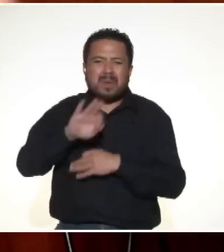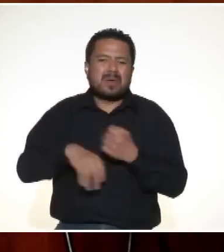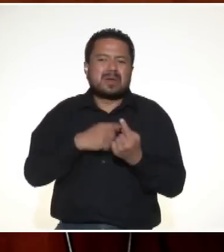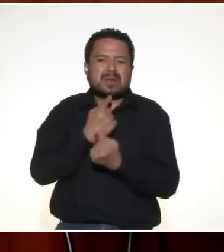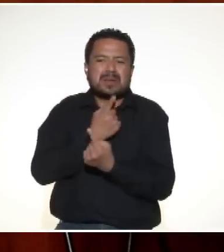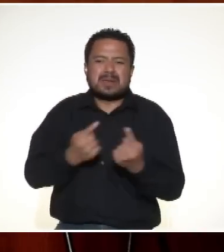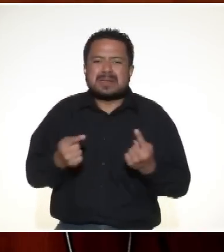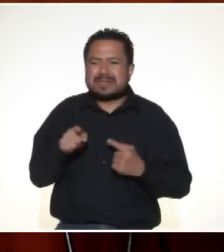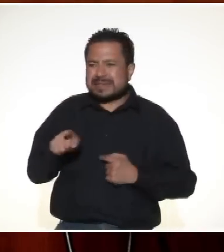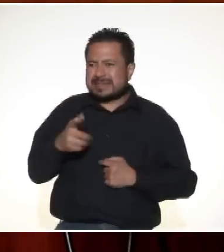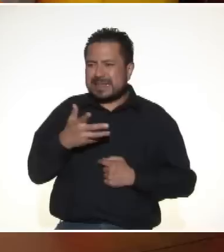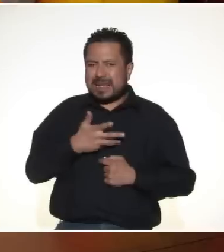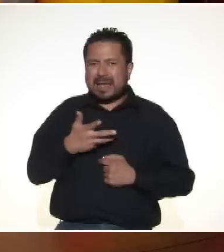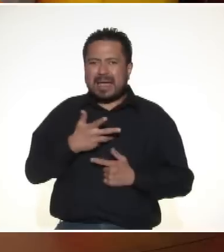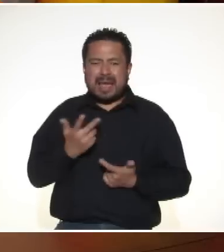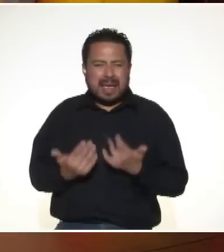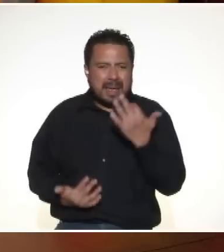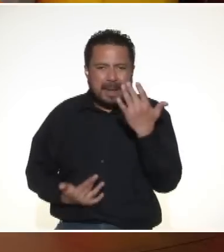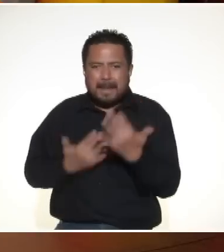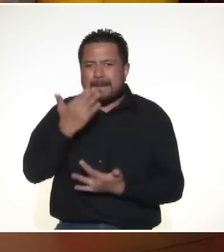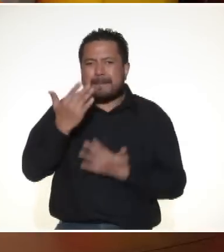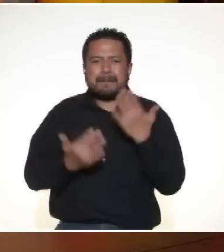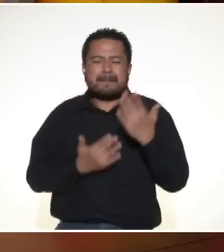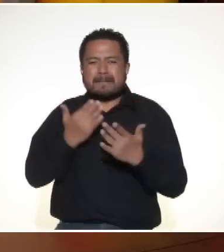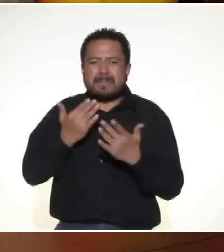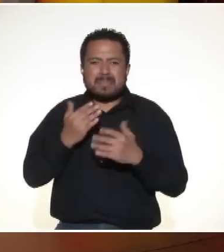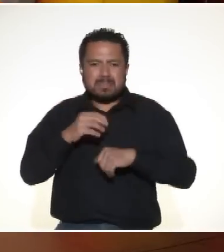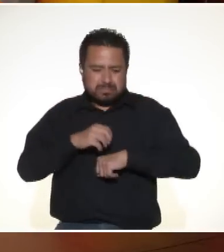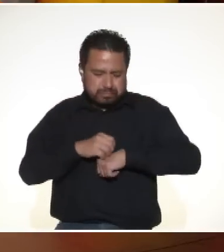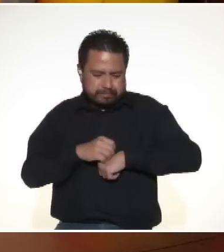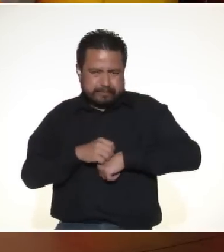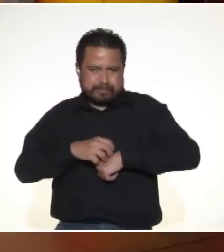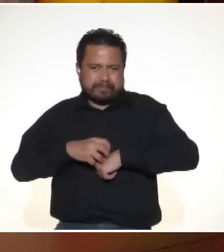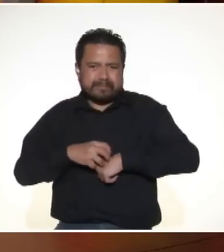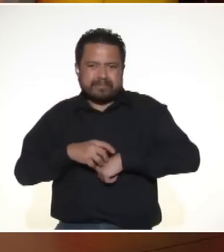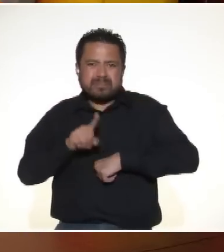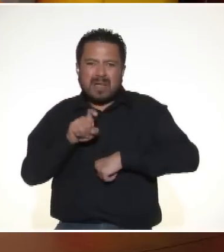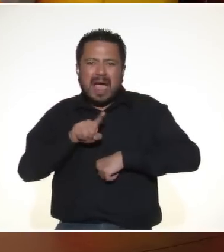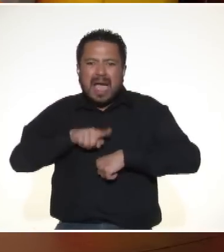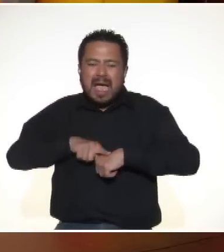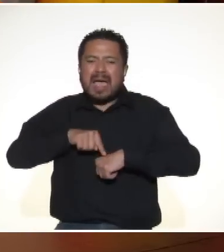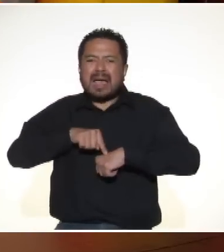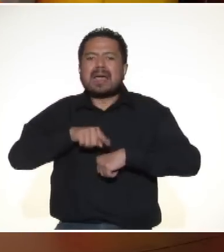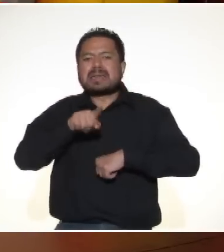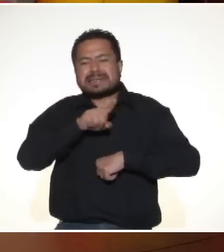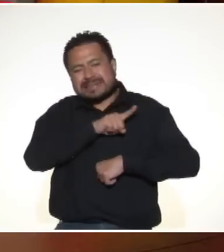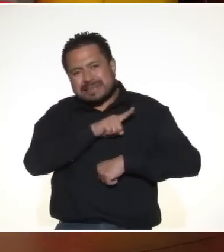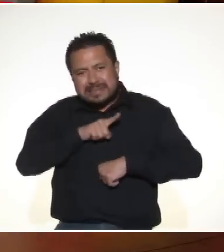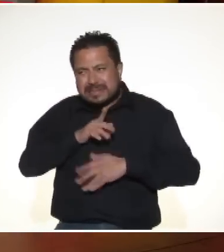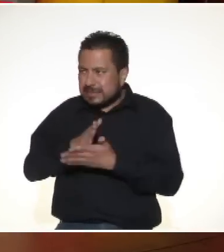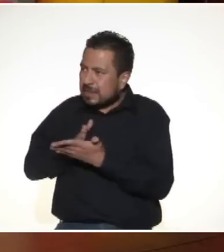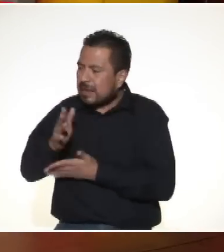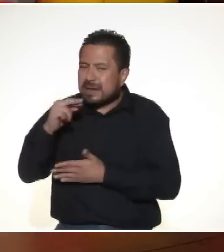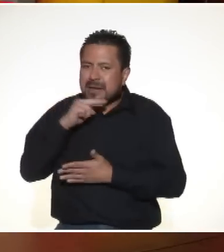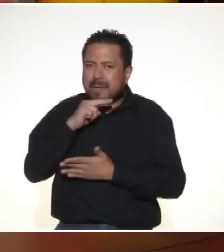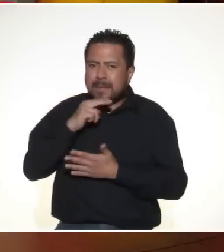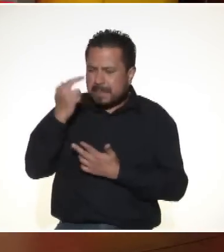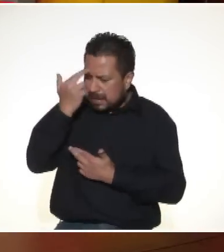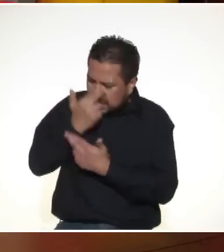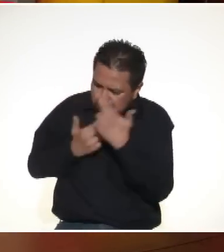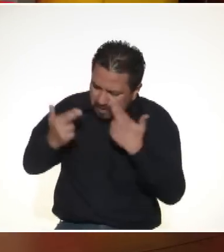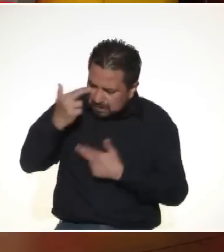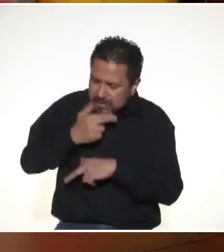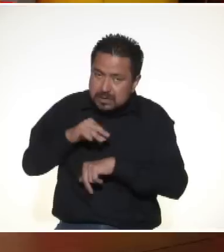que tengan quemaduras que genere ámpulas, por favor, vámonos para que los valoren. ¿Sí?